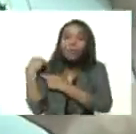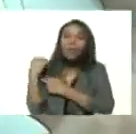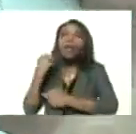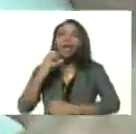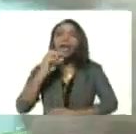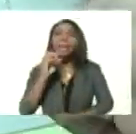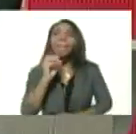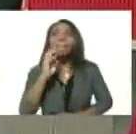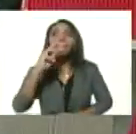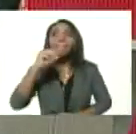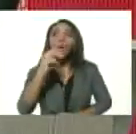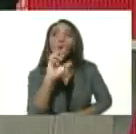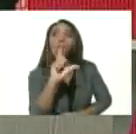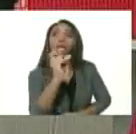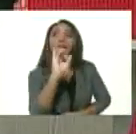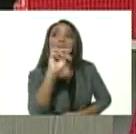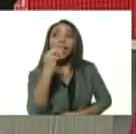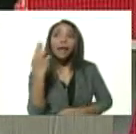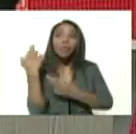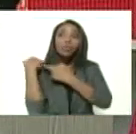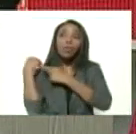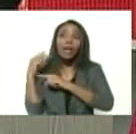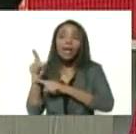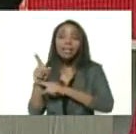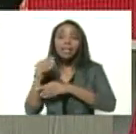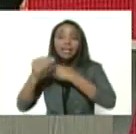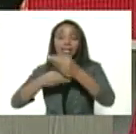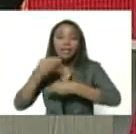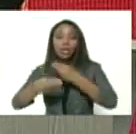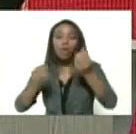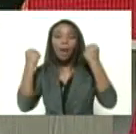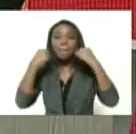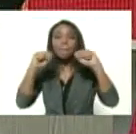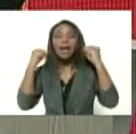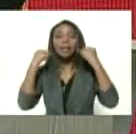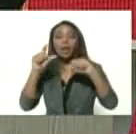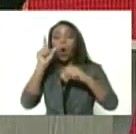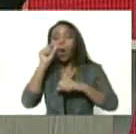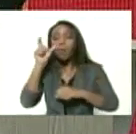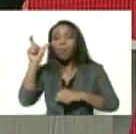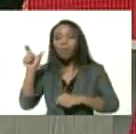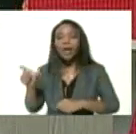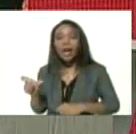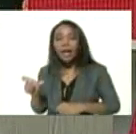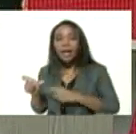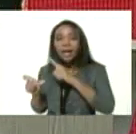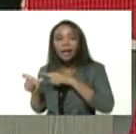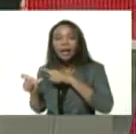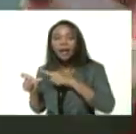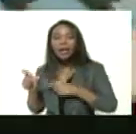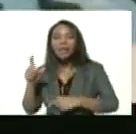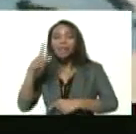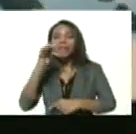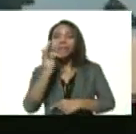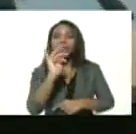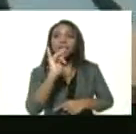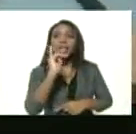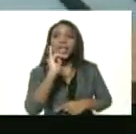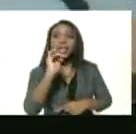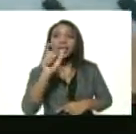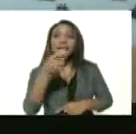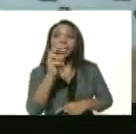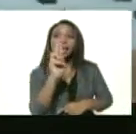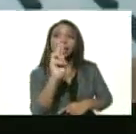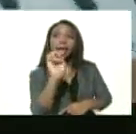Pantera, jefe del grupo número 3, donde se estaba entrenando Rubén Darío Fernández Figuera. Y esto es lo